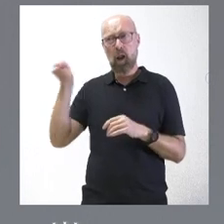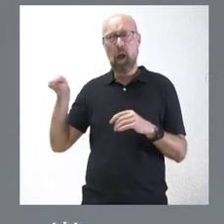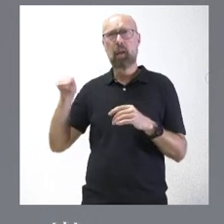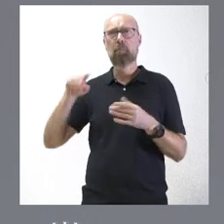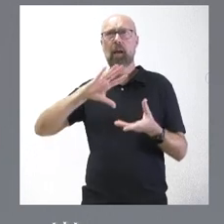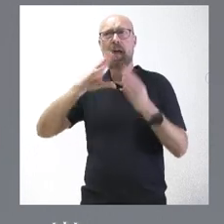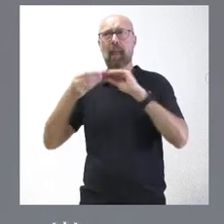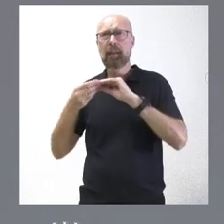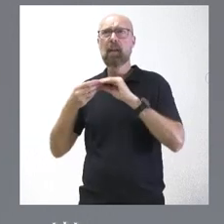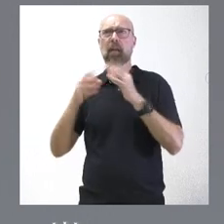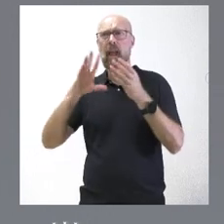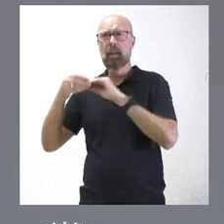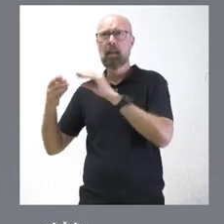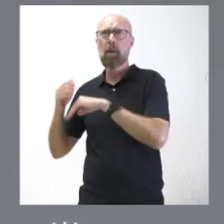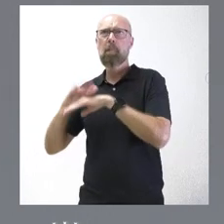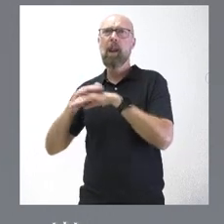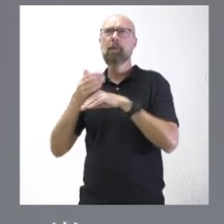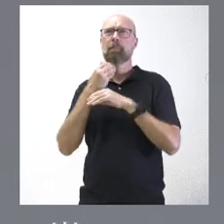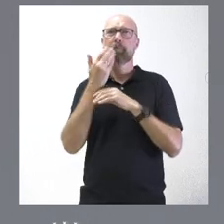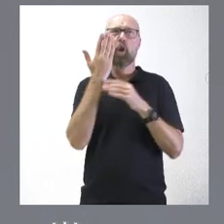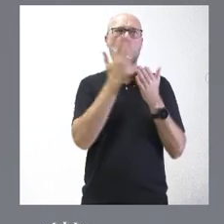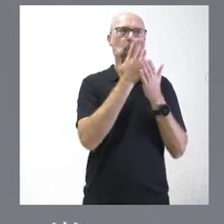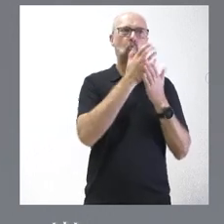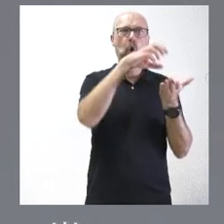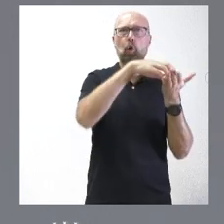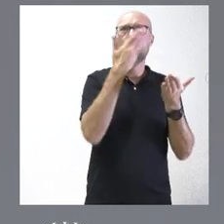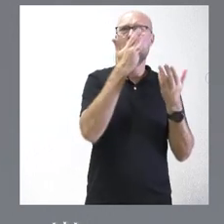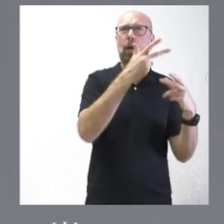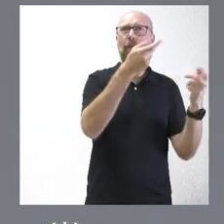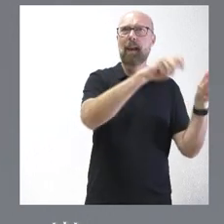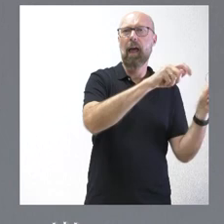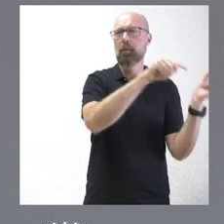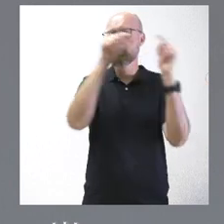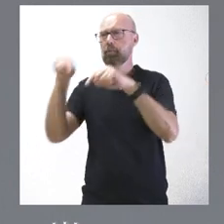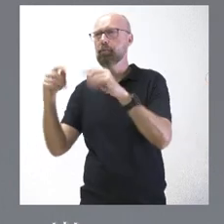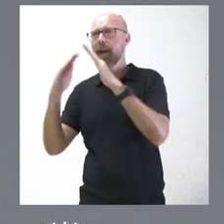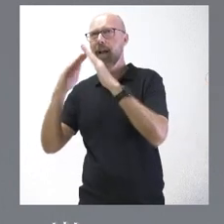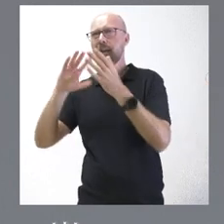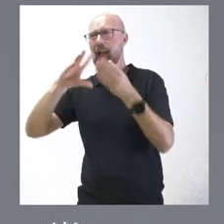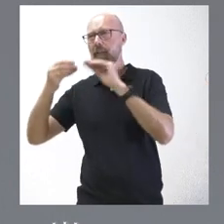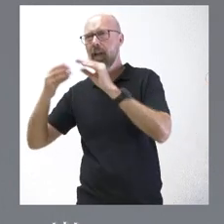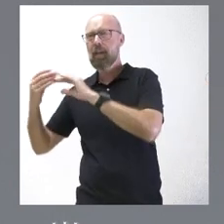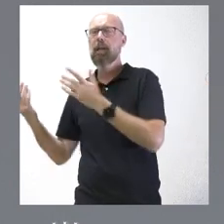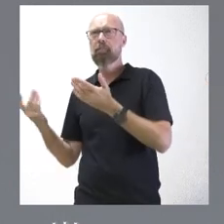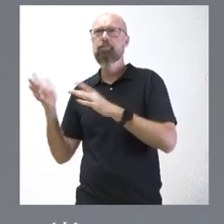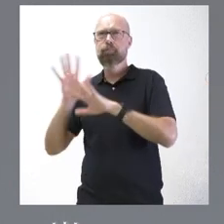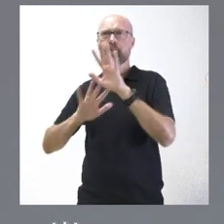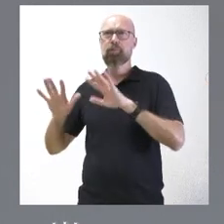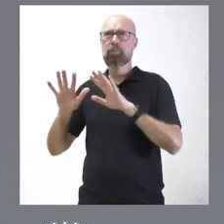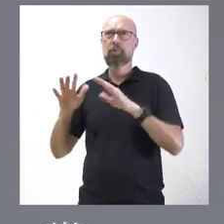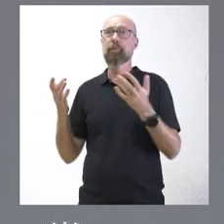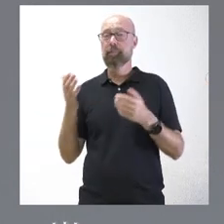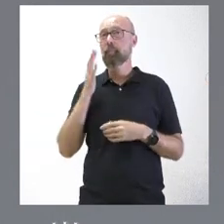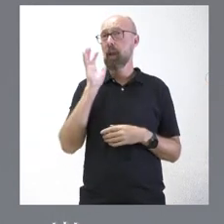colegios cosas que tampoco estaban preparados Entonces es verdad que desde ese momento se ha ido trabajando